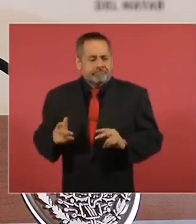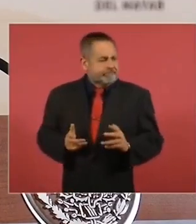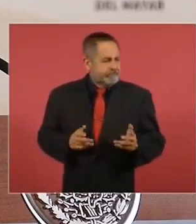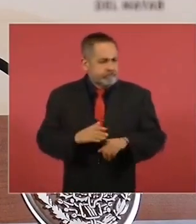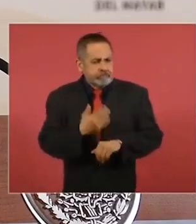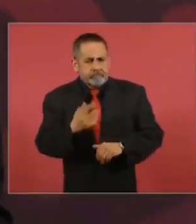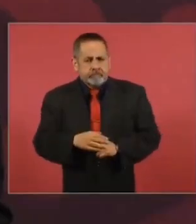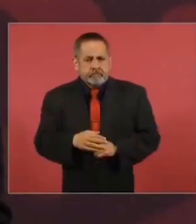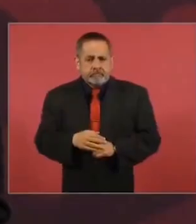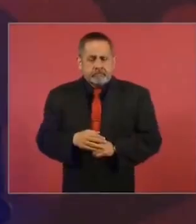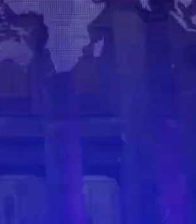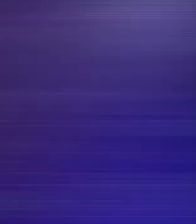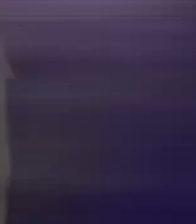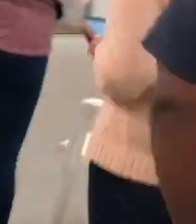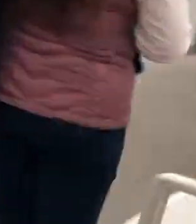se redujo.